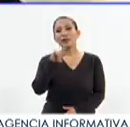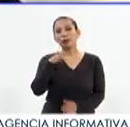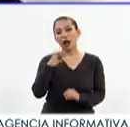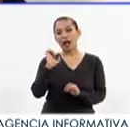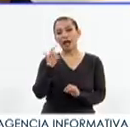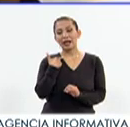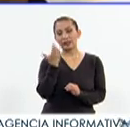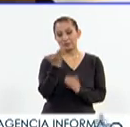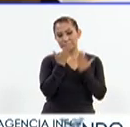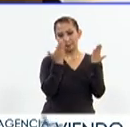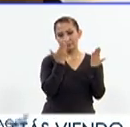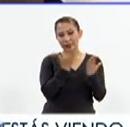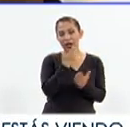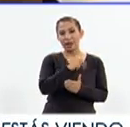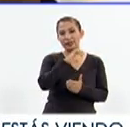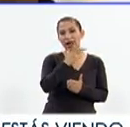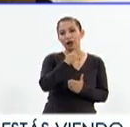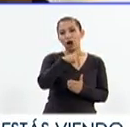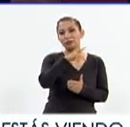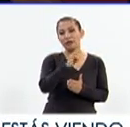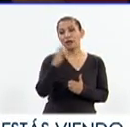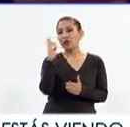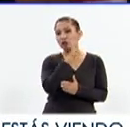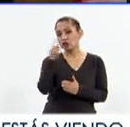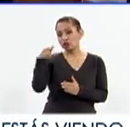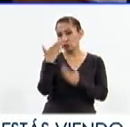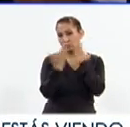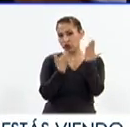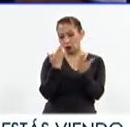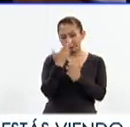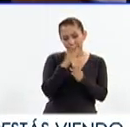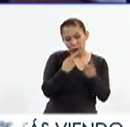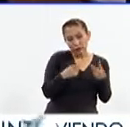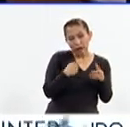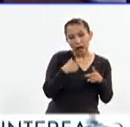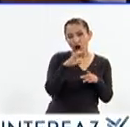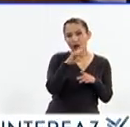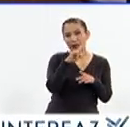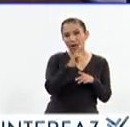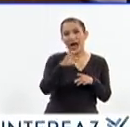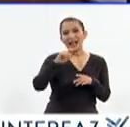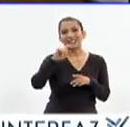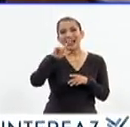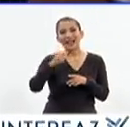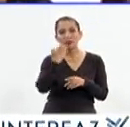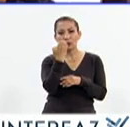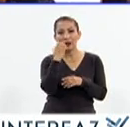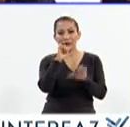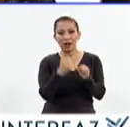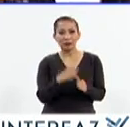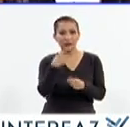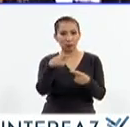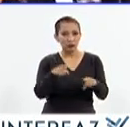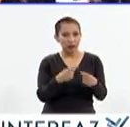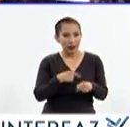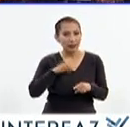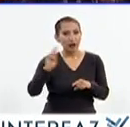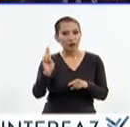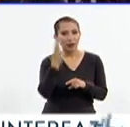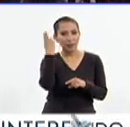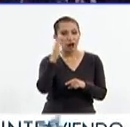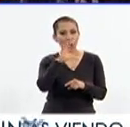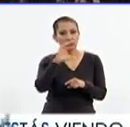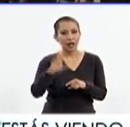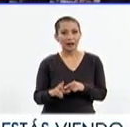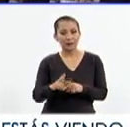Mora es egresado del Conservatorio Tchaikovsky de Moscú, inició sus estudios musicales en el Conservatorio de Castela y en la Escuela de Artes Musicales de la Universidad